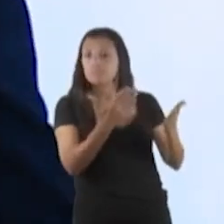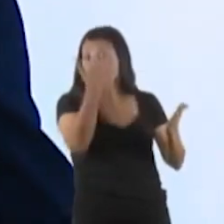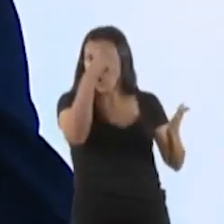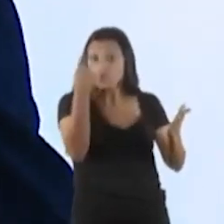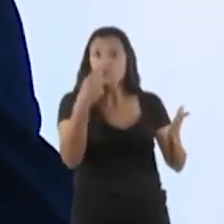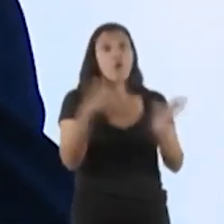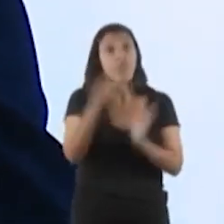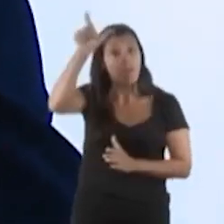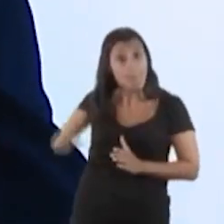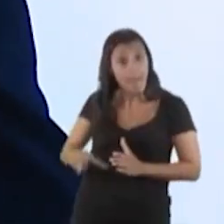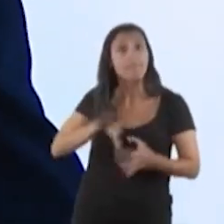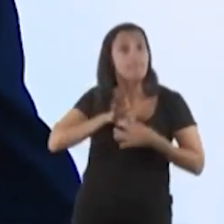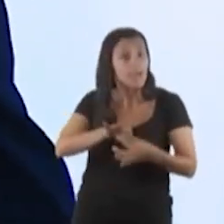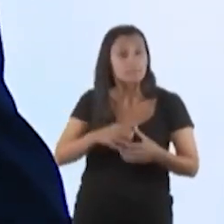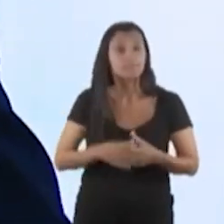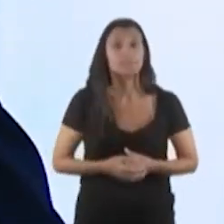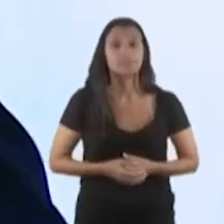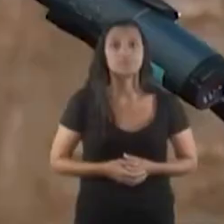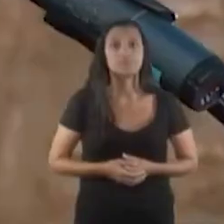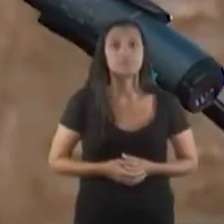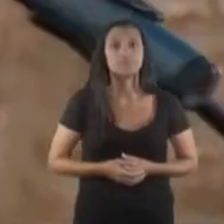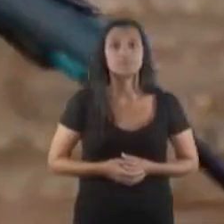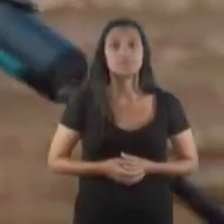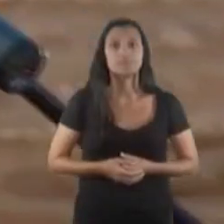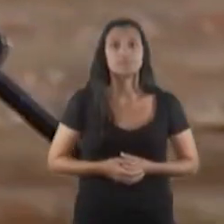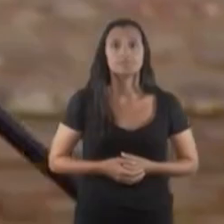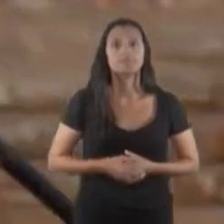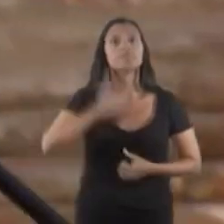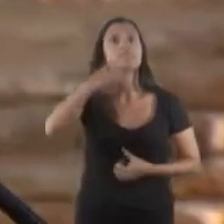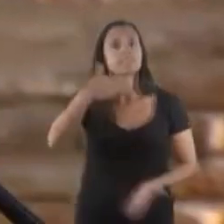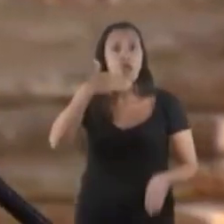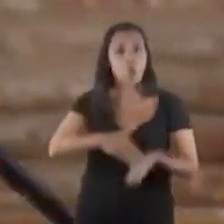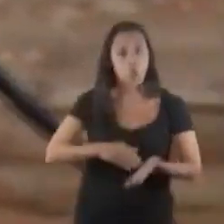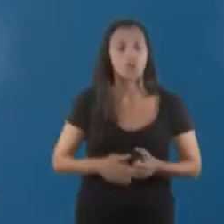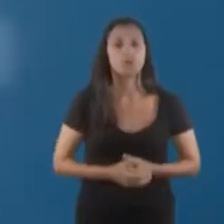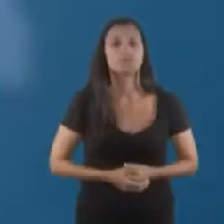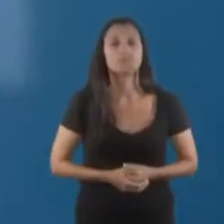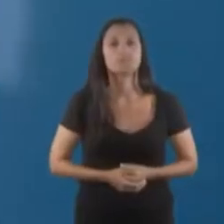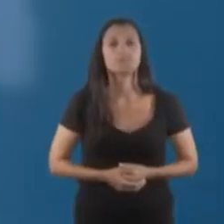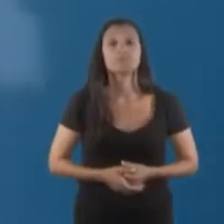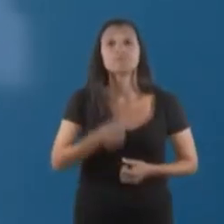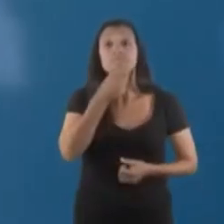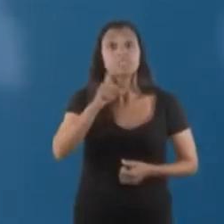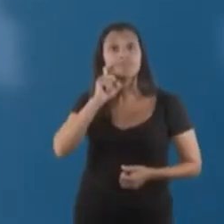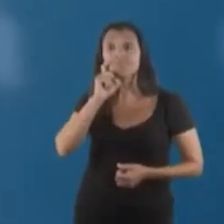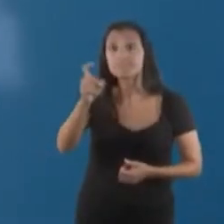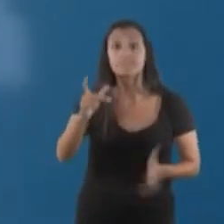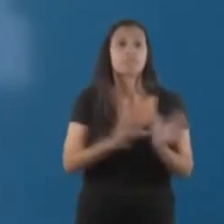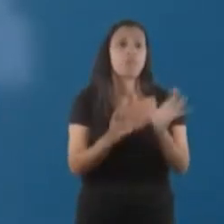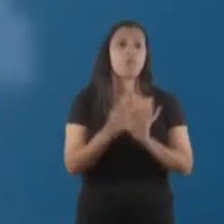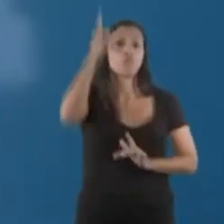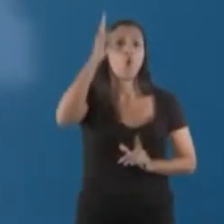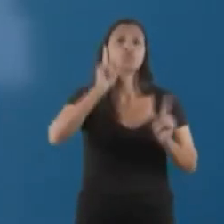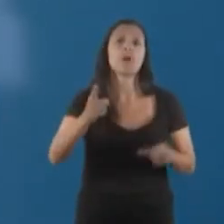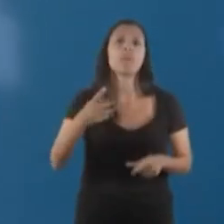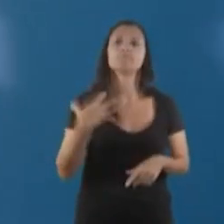de vos dependa, la Constitución de la Nación Argentina? Sí, juro. Si así no lo hiciereis, Dios y